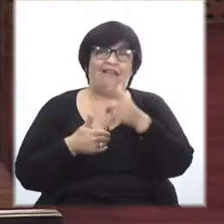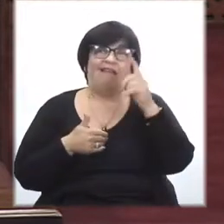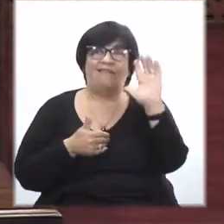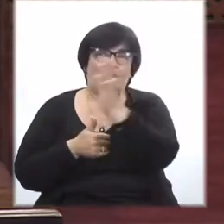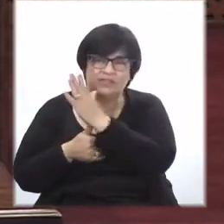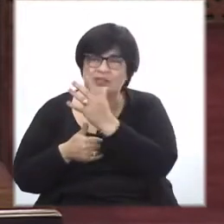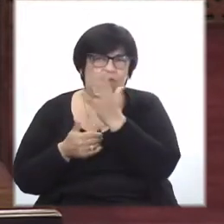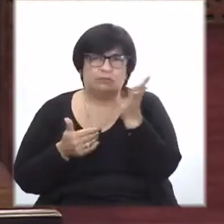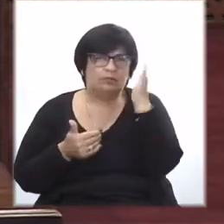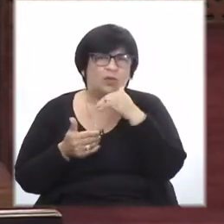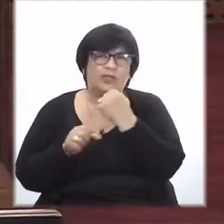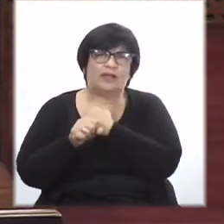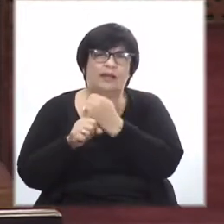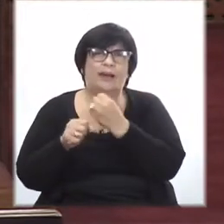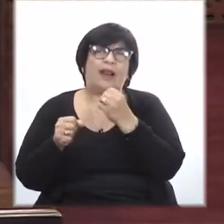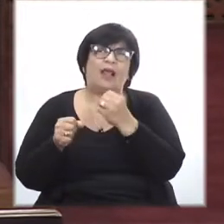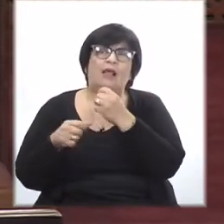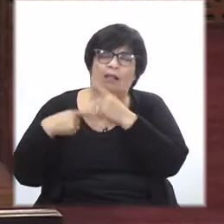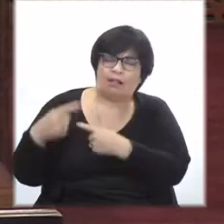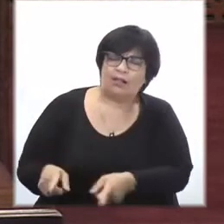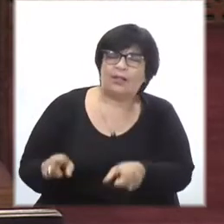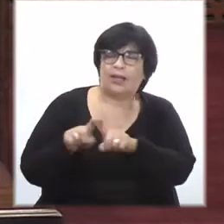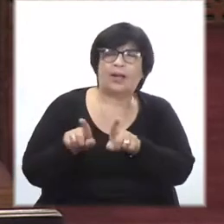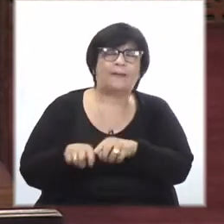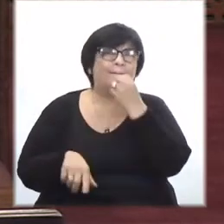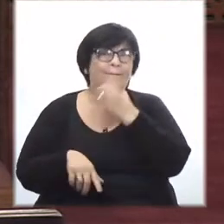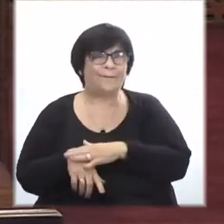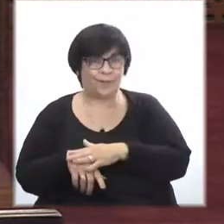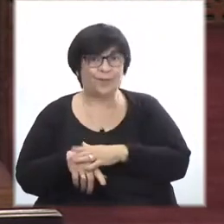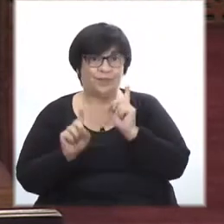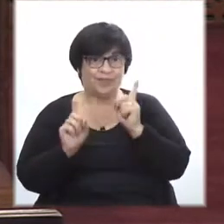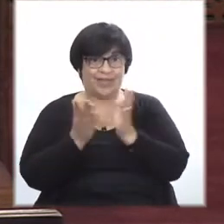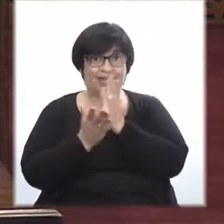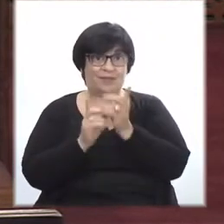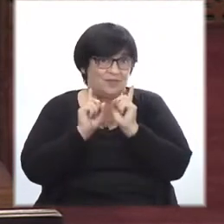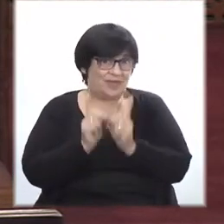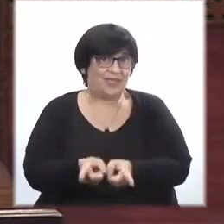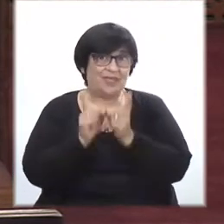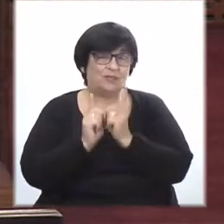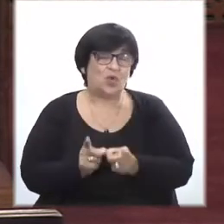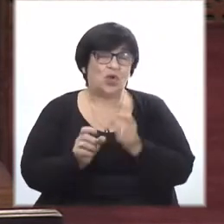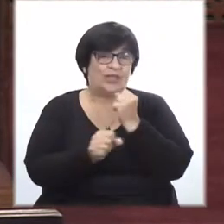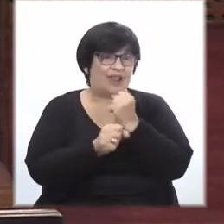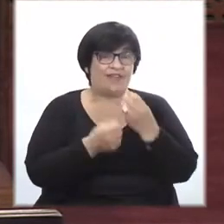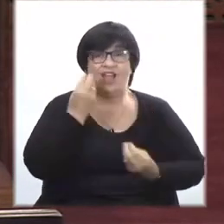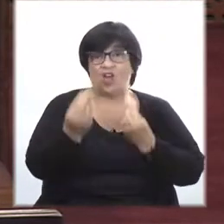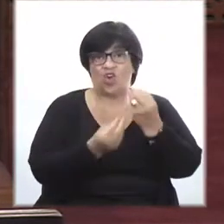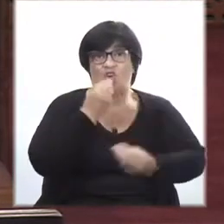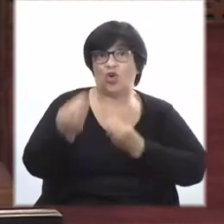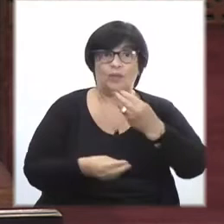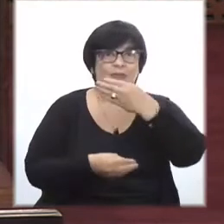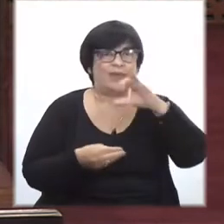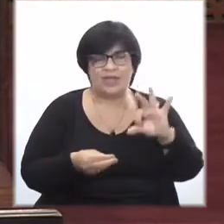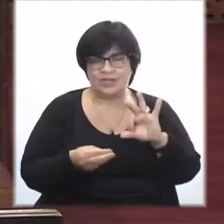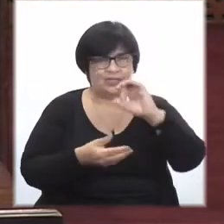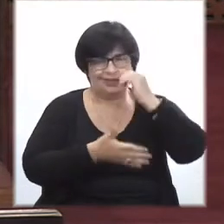índices de las actividades agropecuarias tradicionales. Según el mismo anuario, la proporción de ocupados no registrados en la seguridad social en la